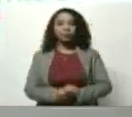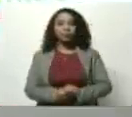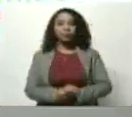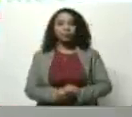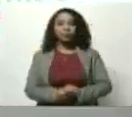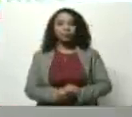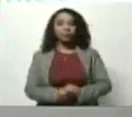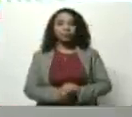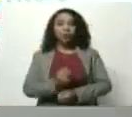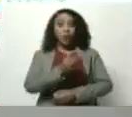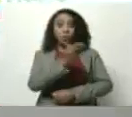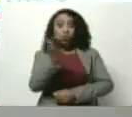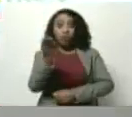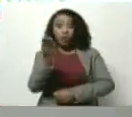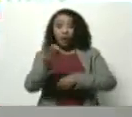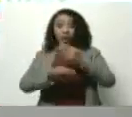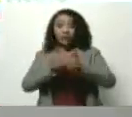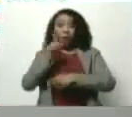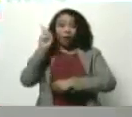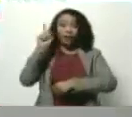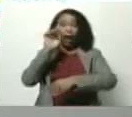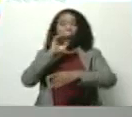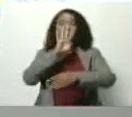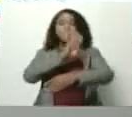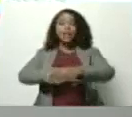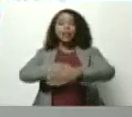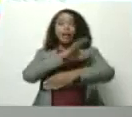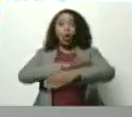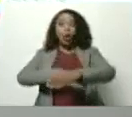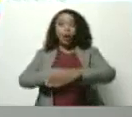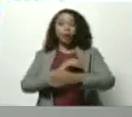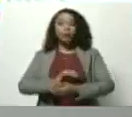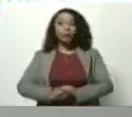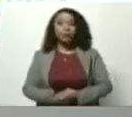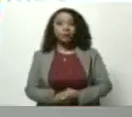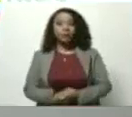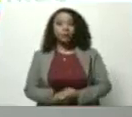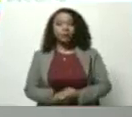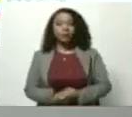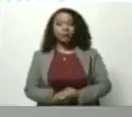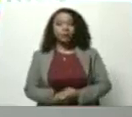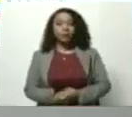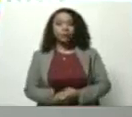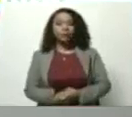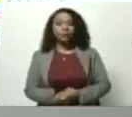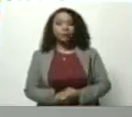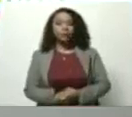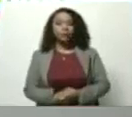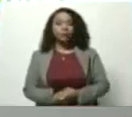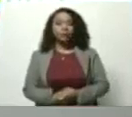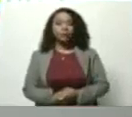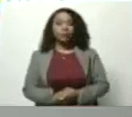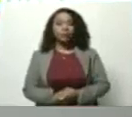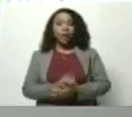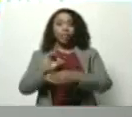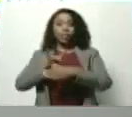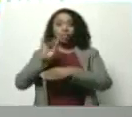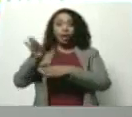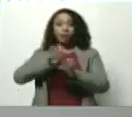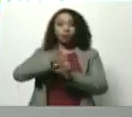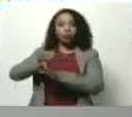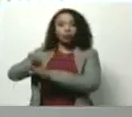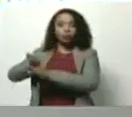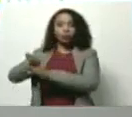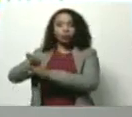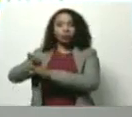ustedes hicieron en barcelona 6 y manuel fue dejar de lado los manuales